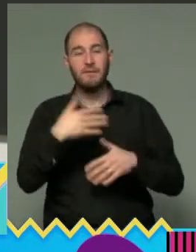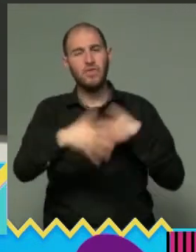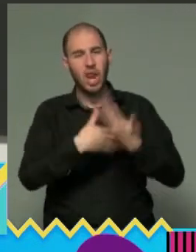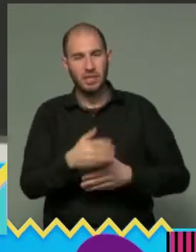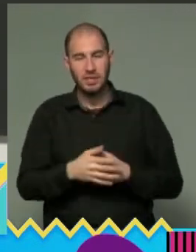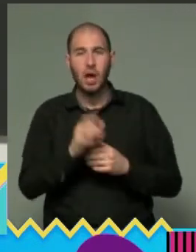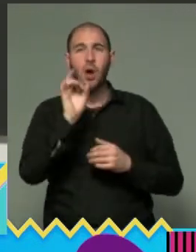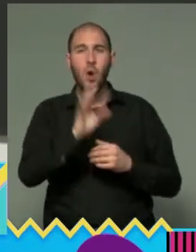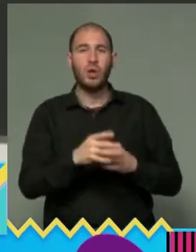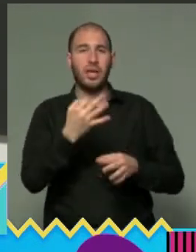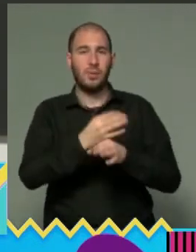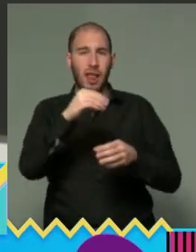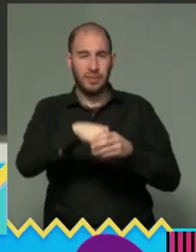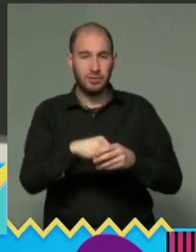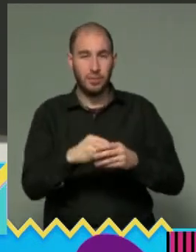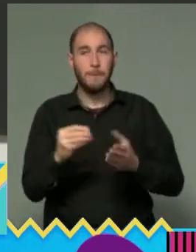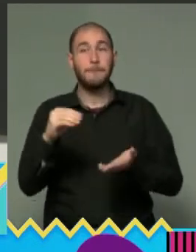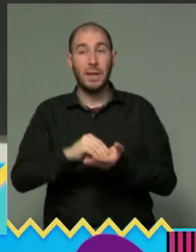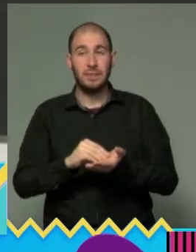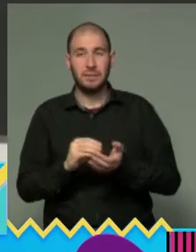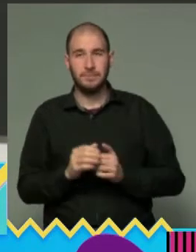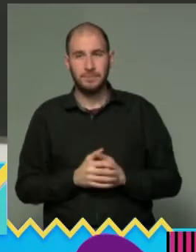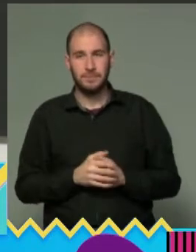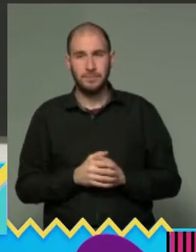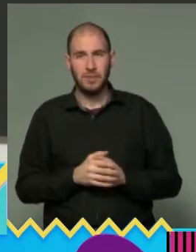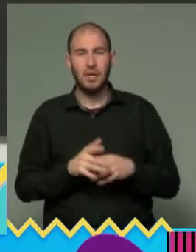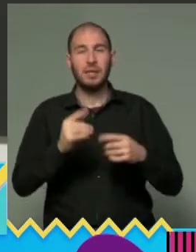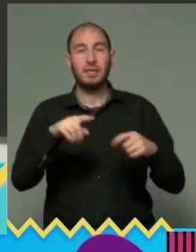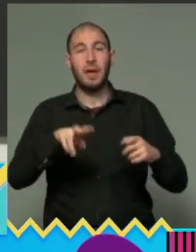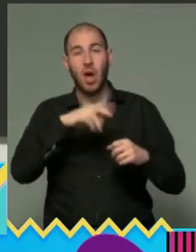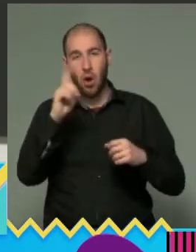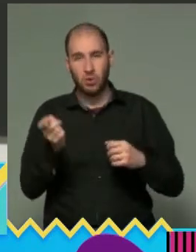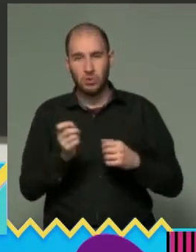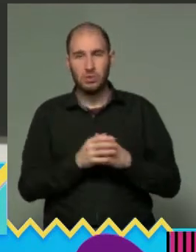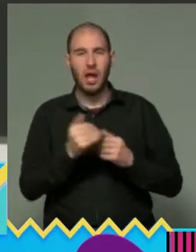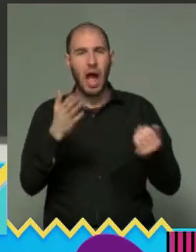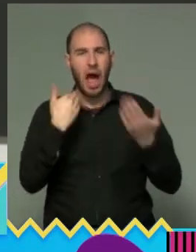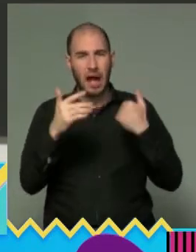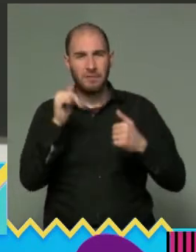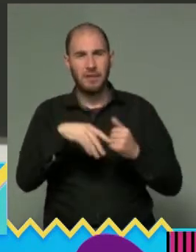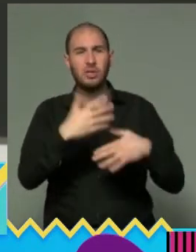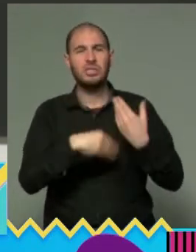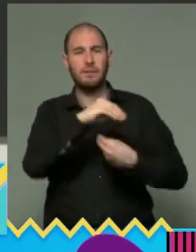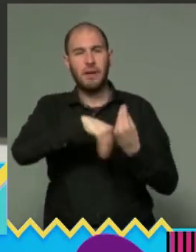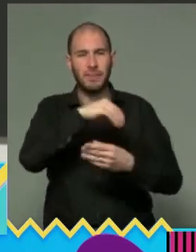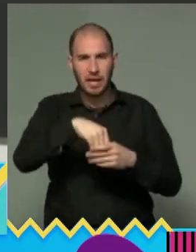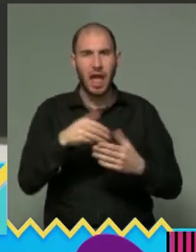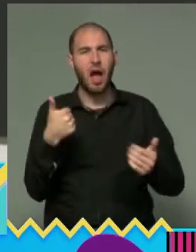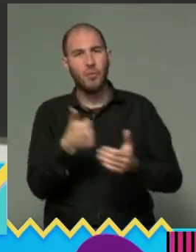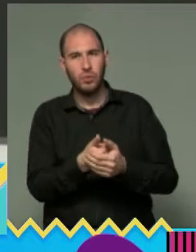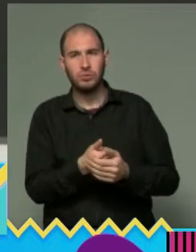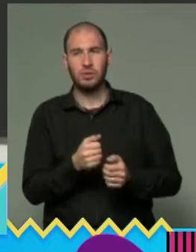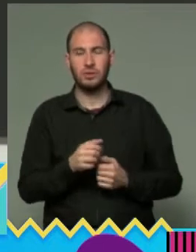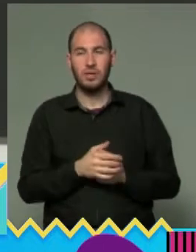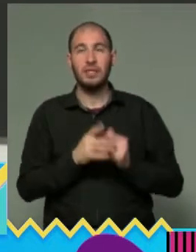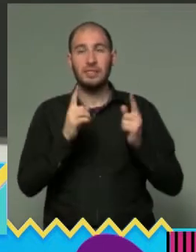violencia, no solamente en la escuela, sino que tienen que ver con otras situaciones, ¿sí? Lo que hablábamos, violencia intrafamiliar, abusos,